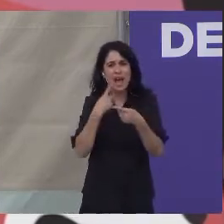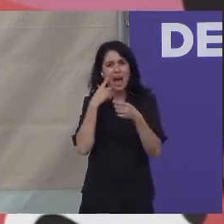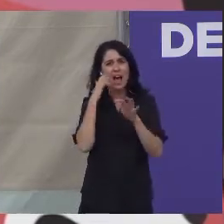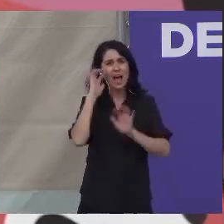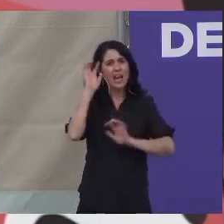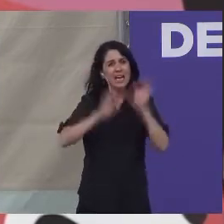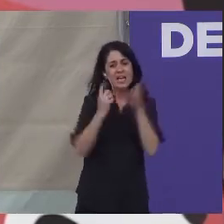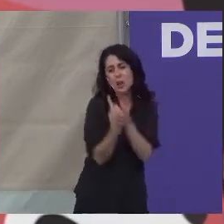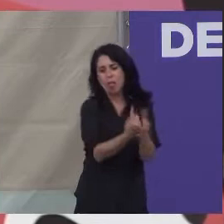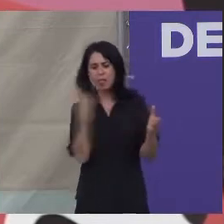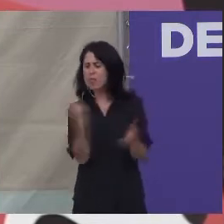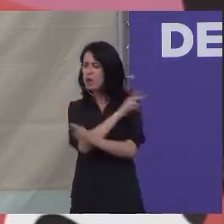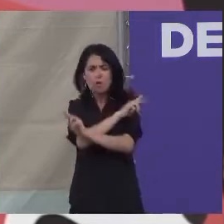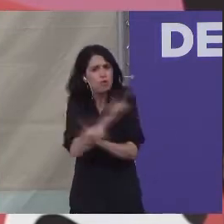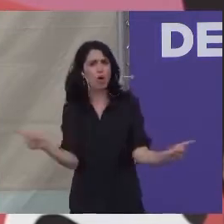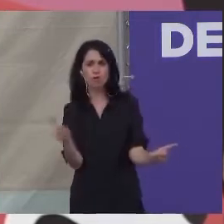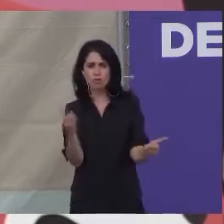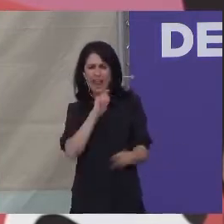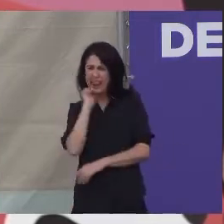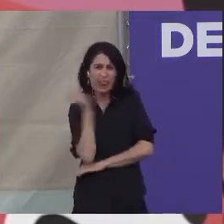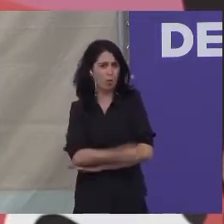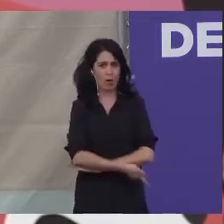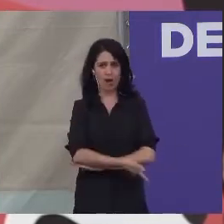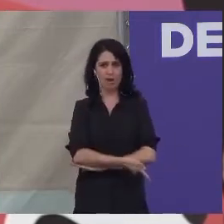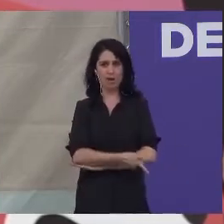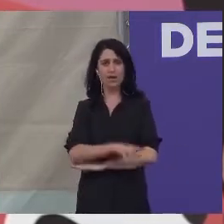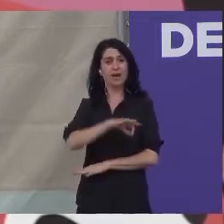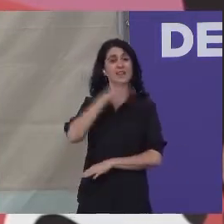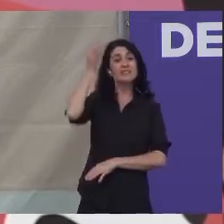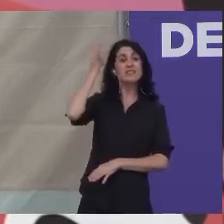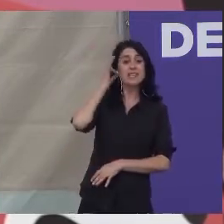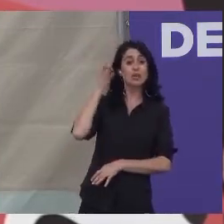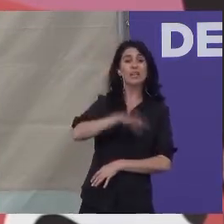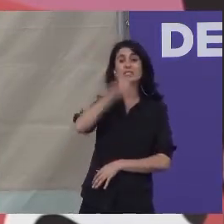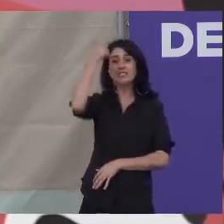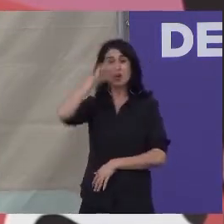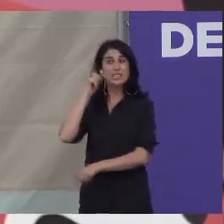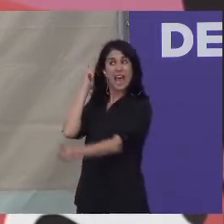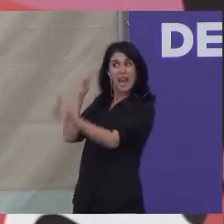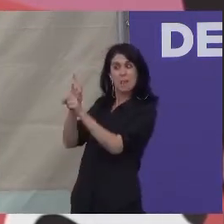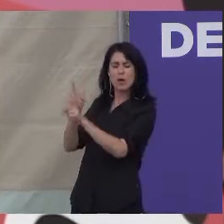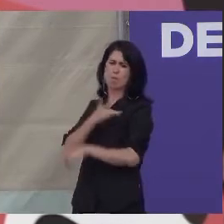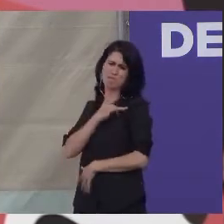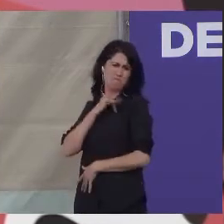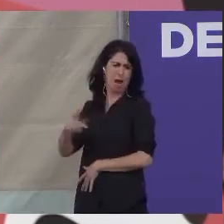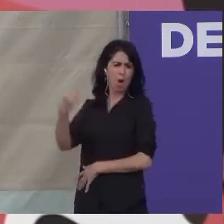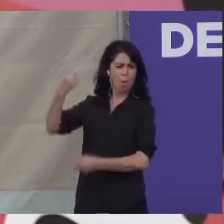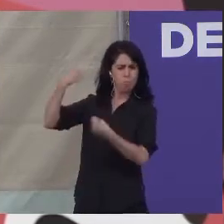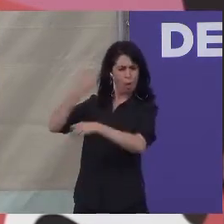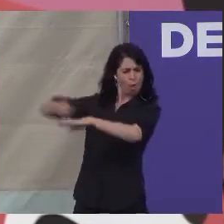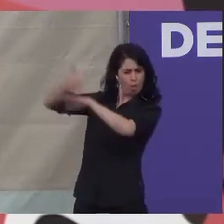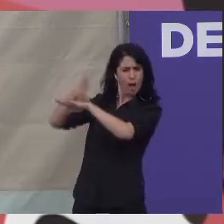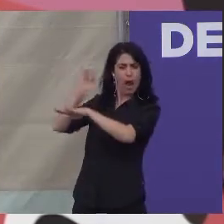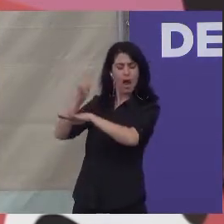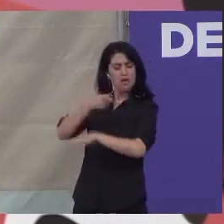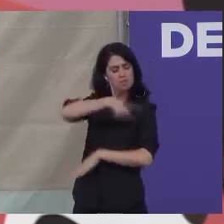riesgo de exclusión social. Señores y señoras, el enemigo es malvado y poderoso, pero lograremos